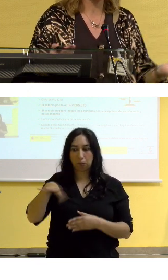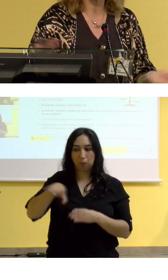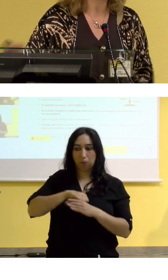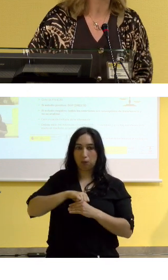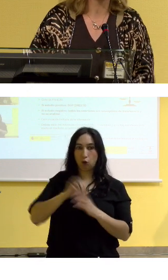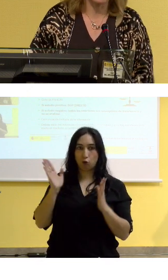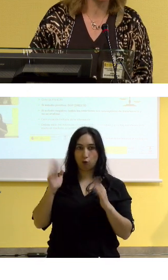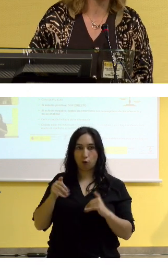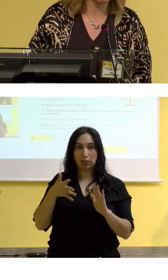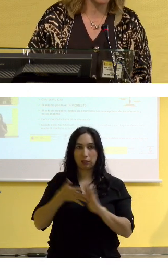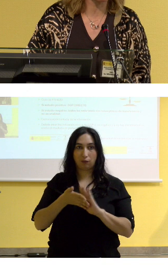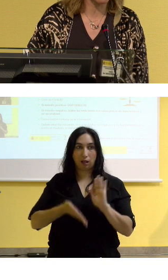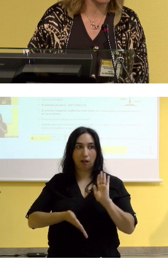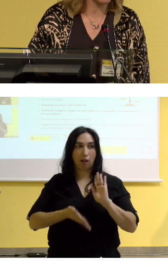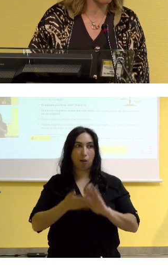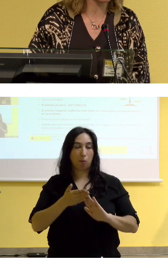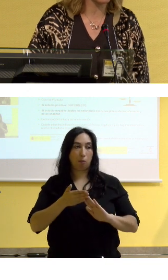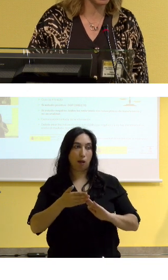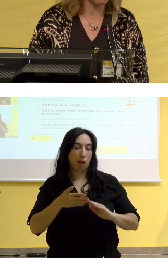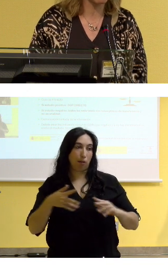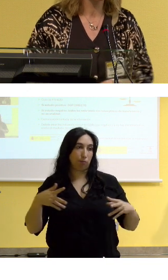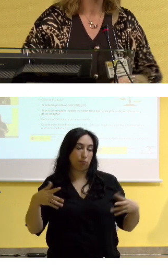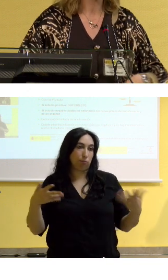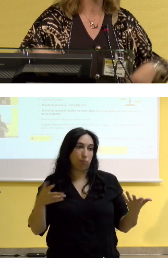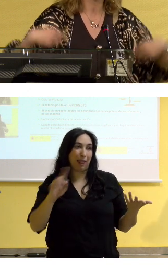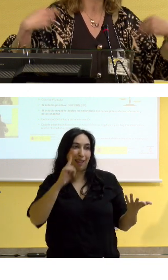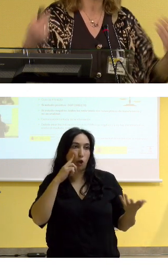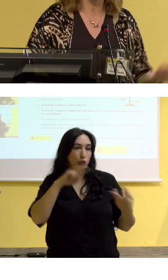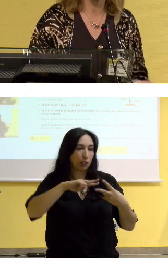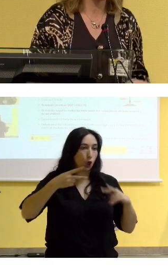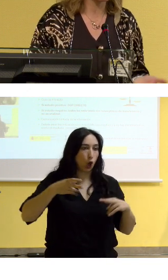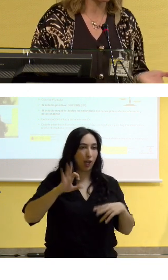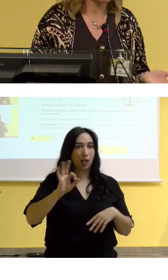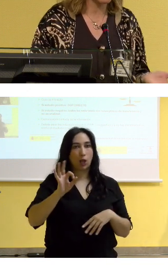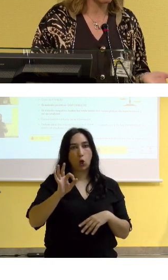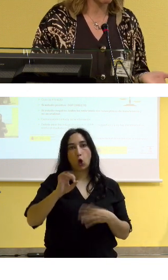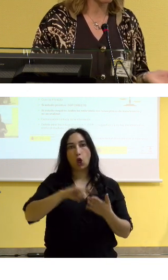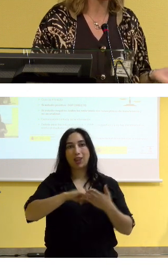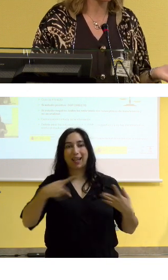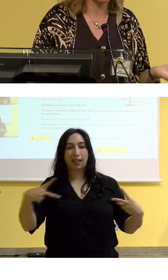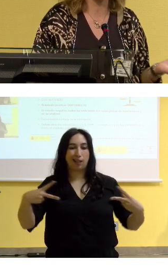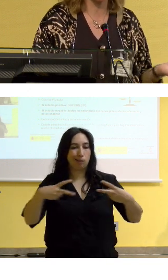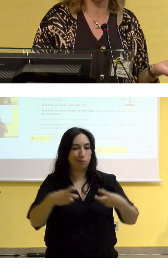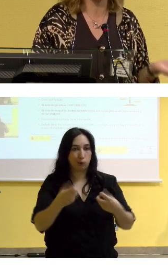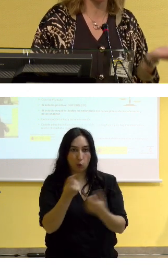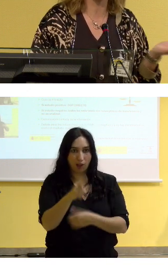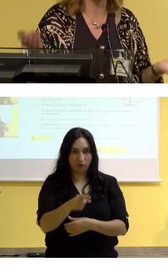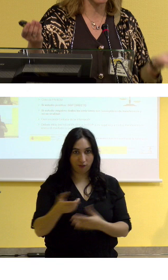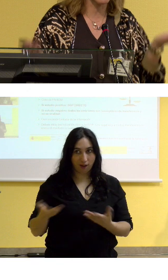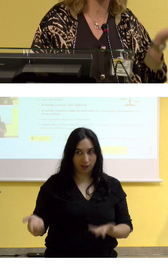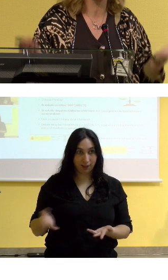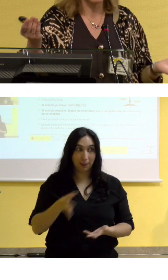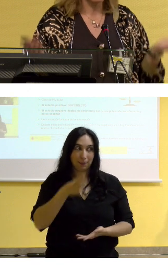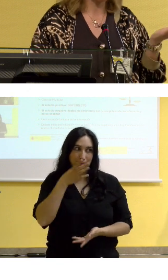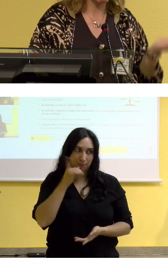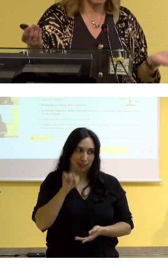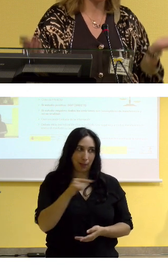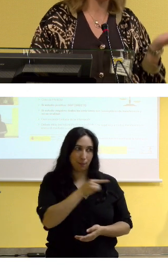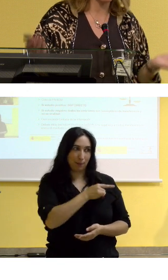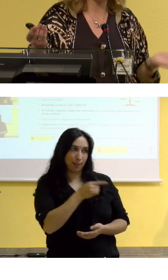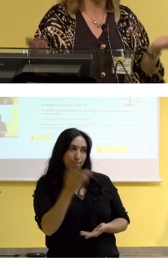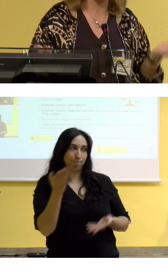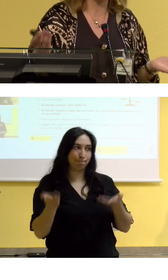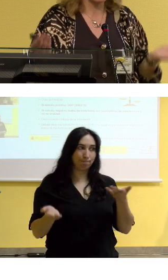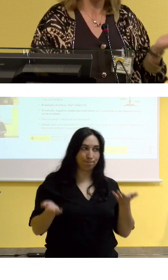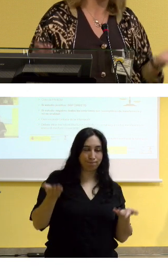esa pareja no tendría que ir a un diagnóstico genético ni someterse a lo que es una técnica de fecundación in vitro, ¿vale? Por eso aquí la